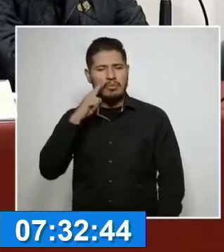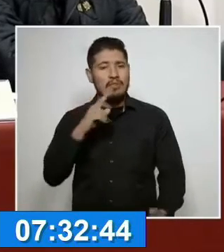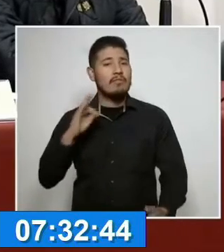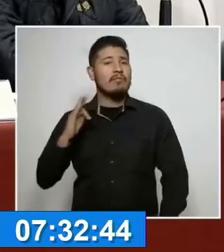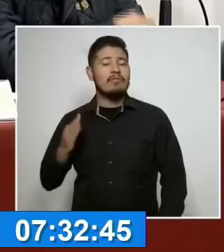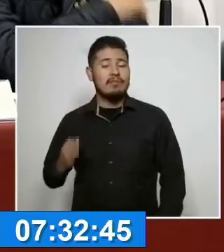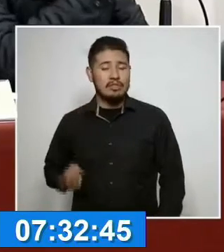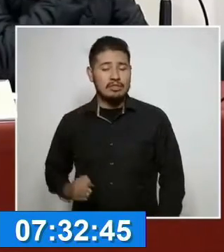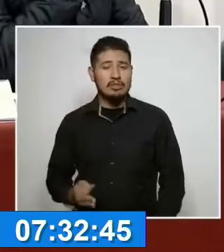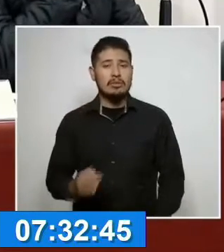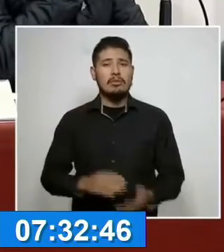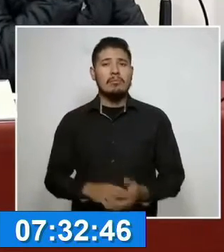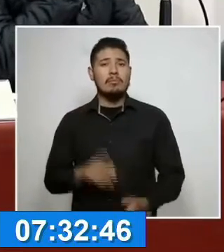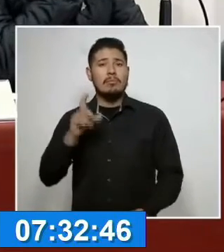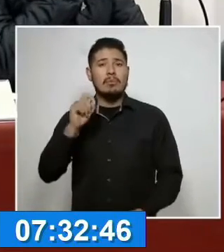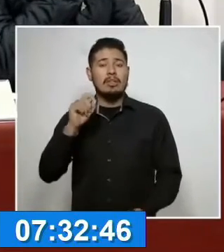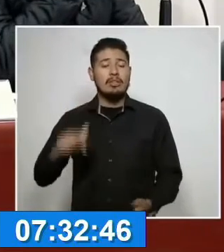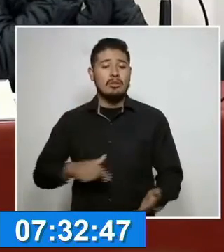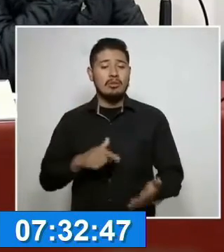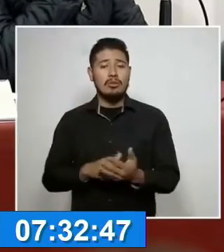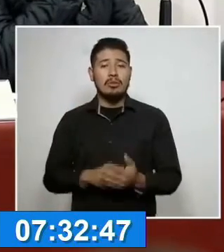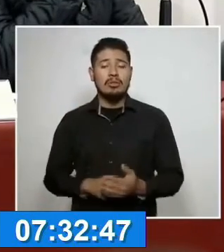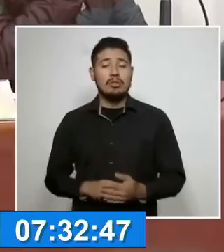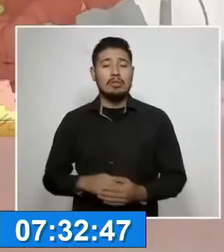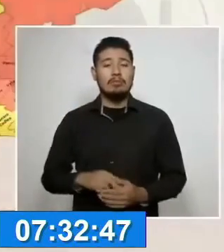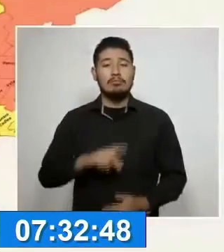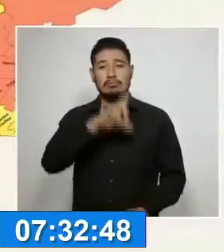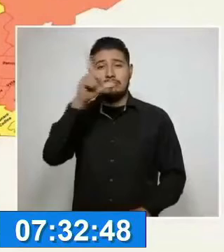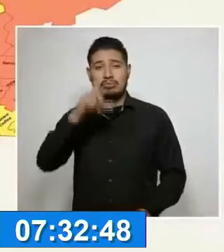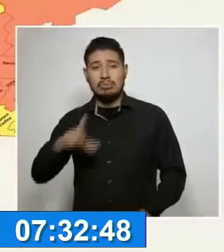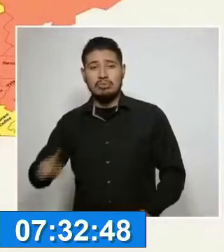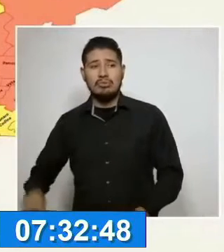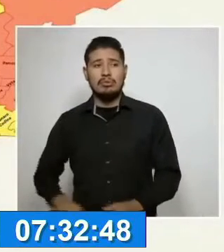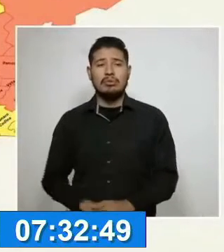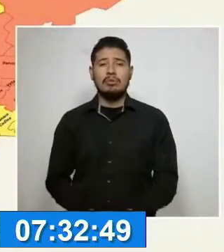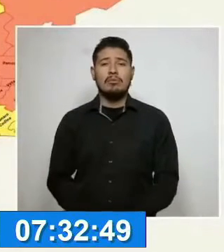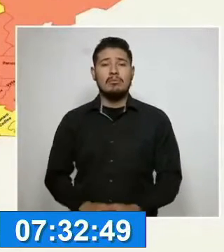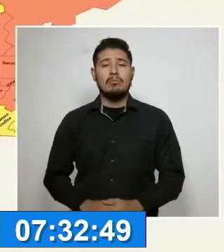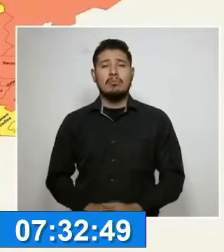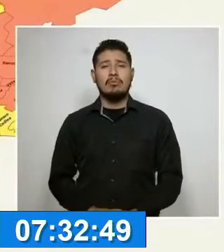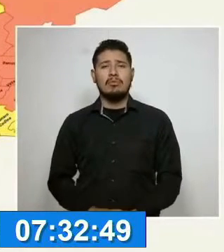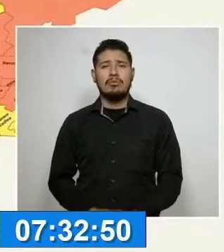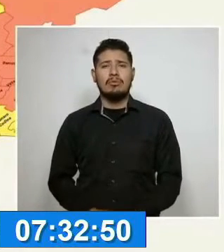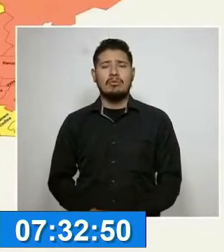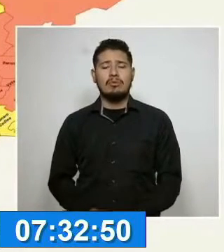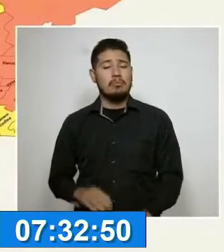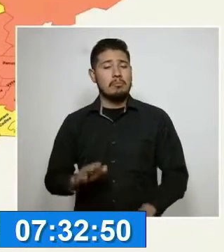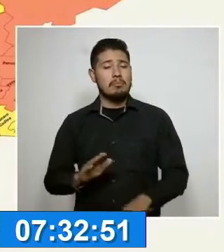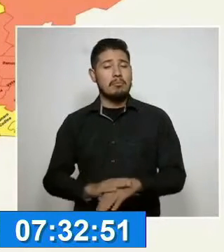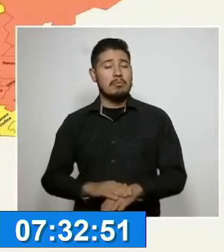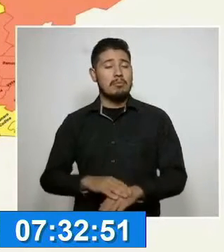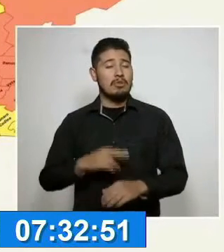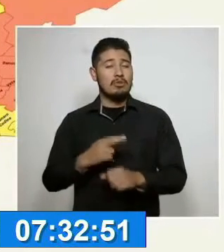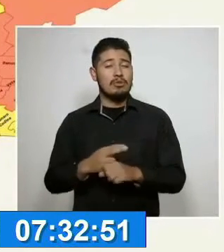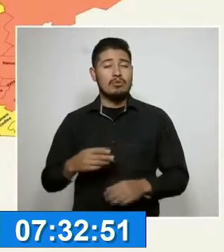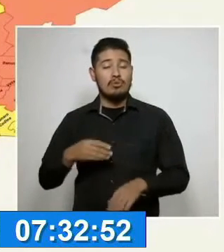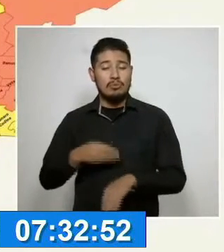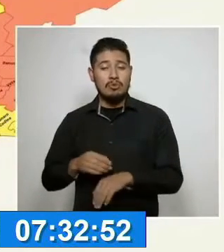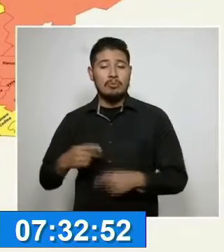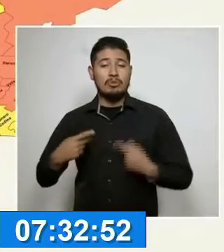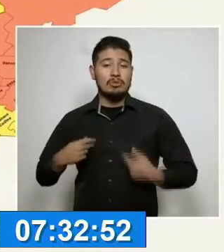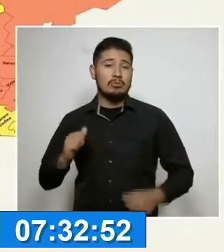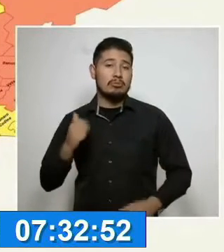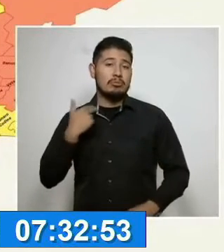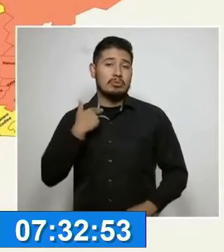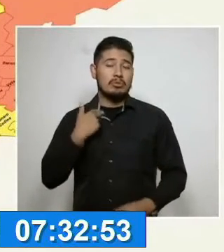Fresnillo ocupa el 20 lugar a nivel nacional entre los municipios con mayor número de homicidios. De esos